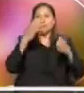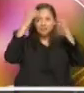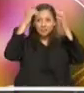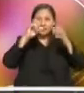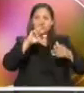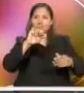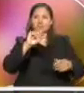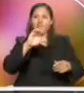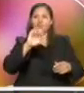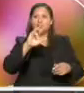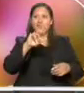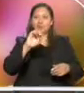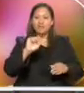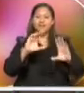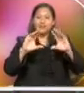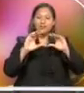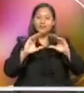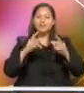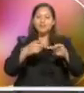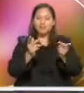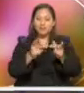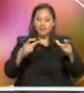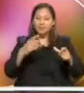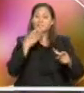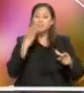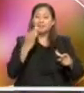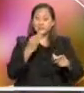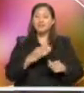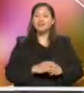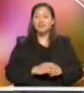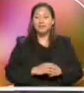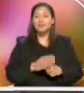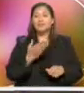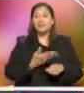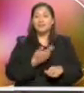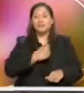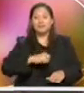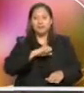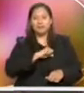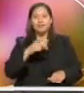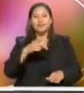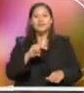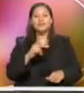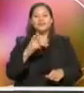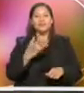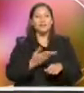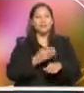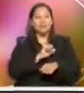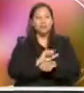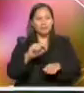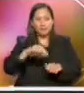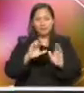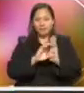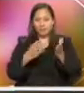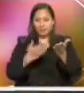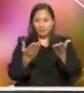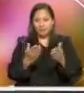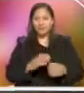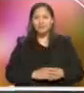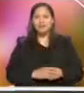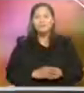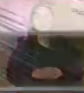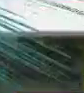Luis Carlos nos va a enseñar a preparar un platillo delicioso, muy nutritivo, pero sobre todo muy sencillo aquí en la cocina.